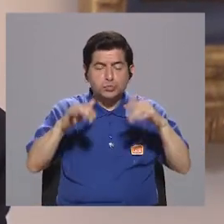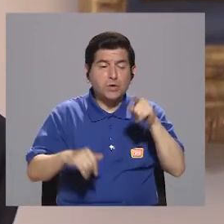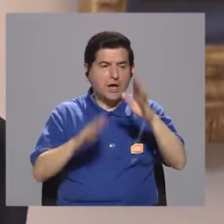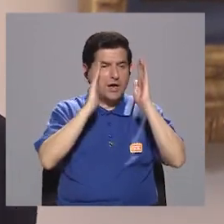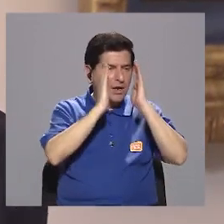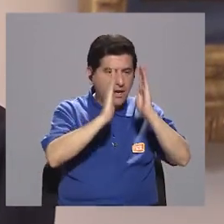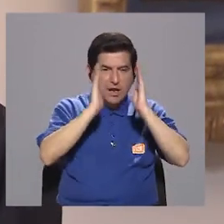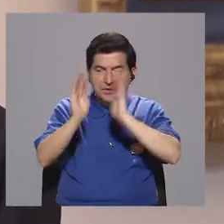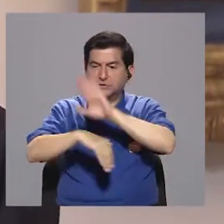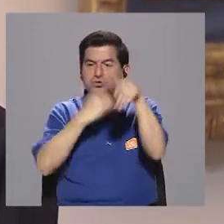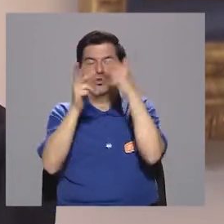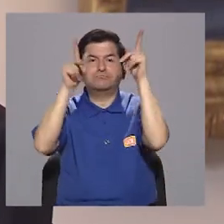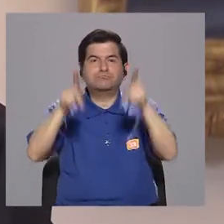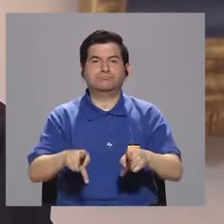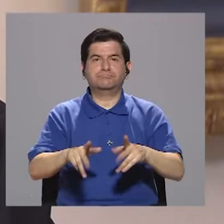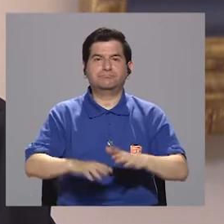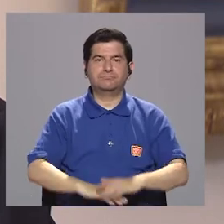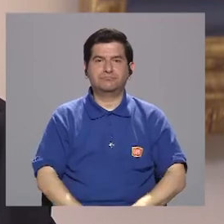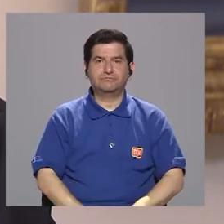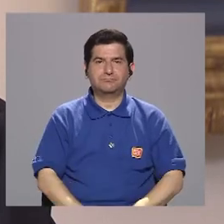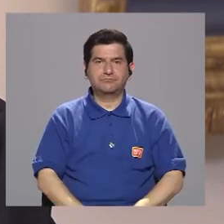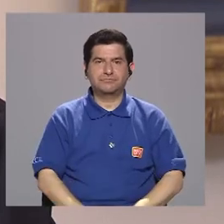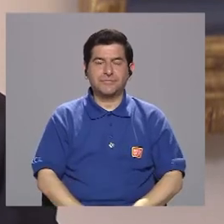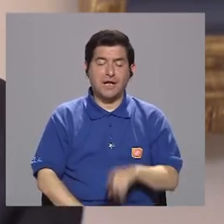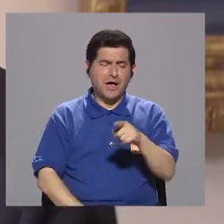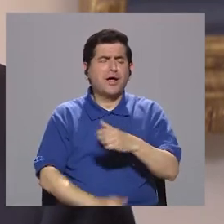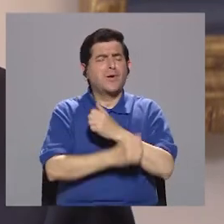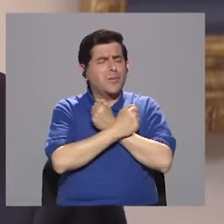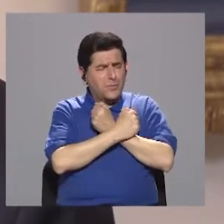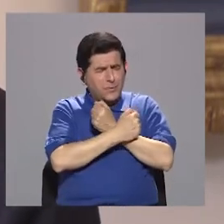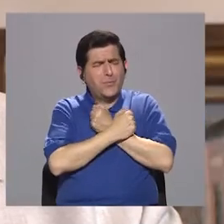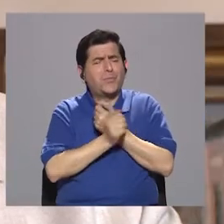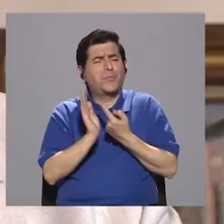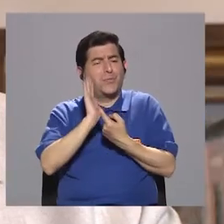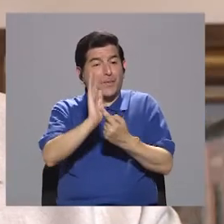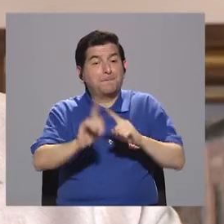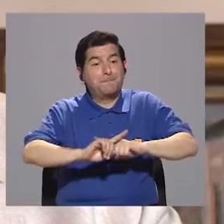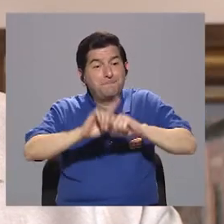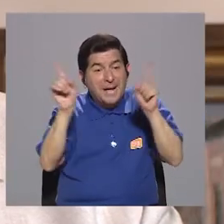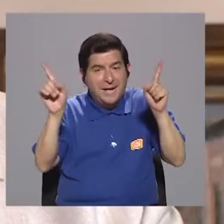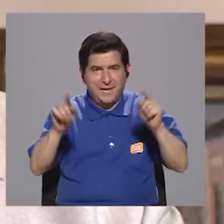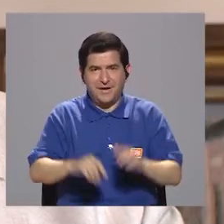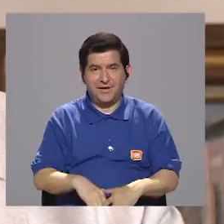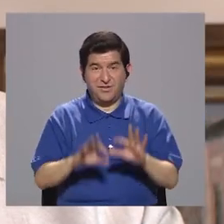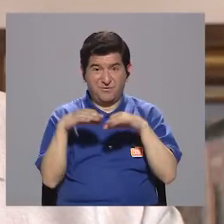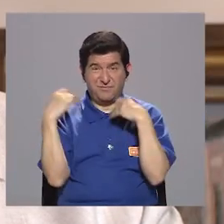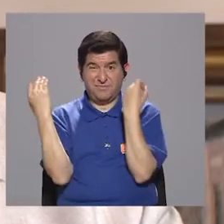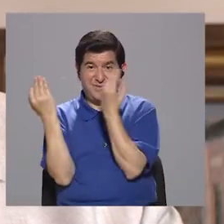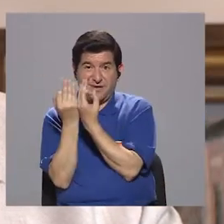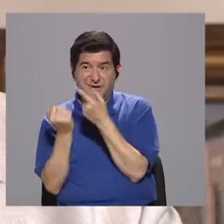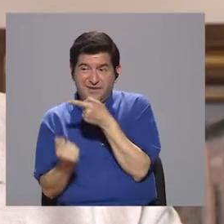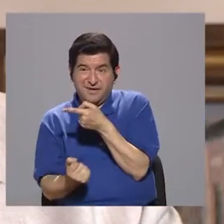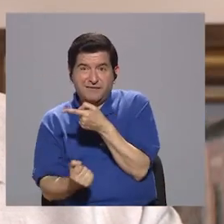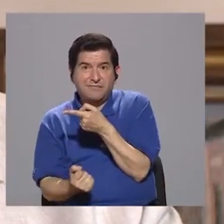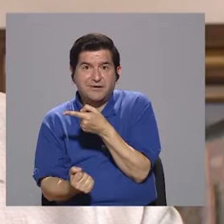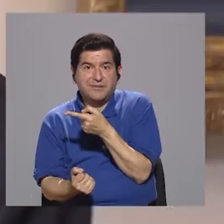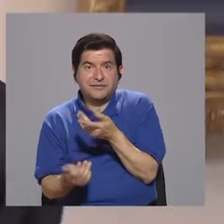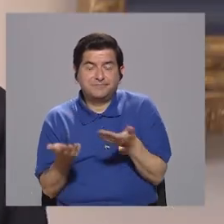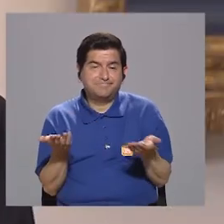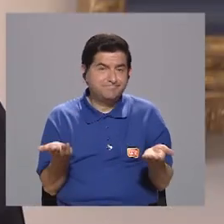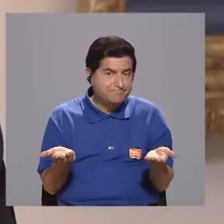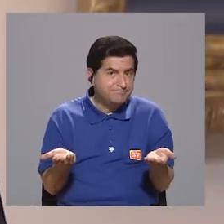él atendiendo ahí a todo el mundo, ¿verdad? Con un cariño inmenso, pero para efectos de la familia